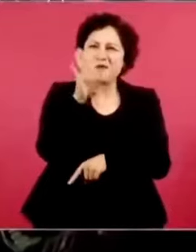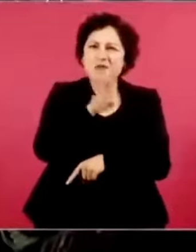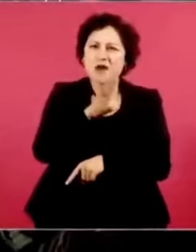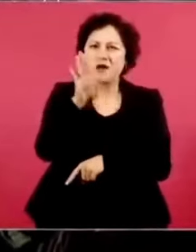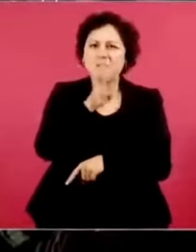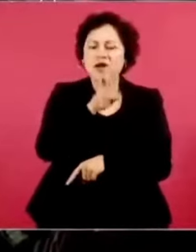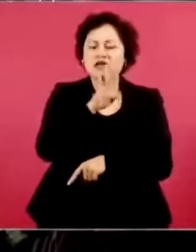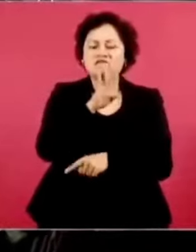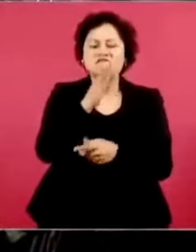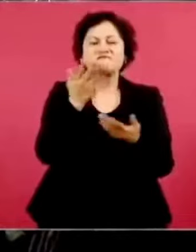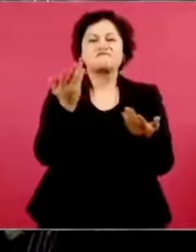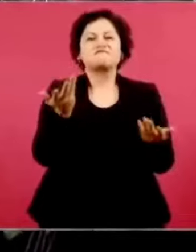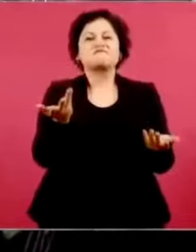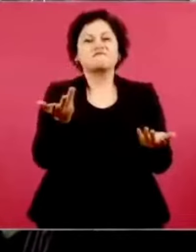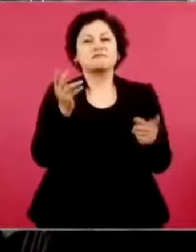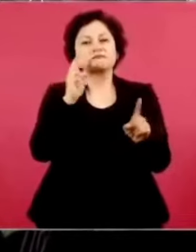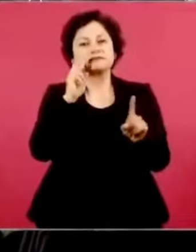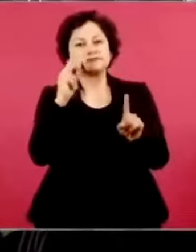No,